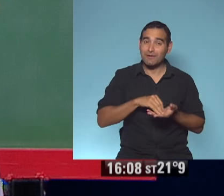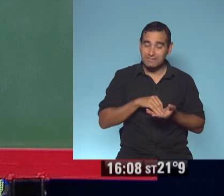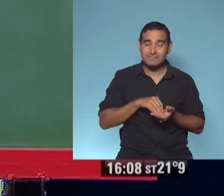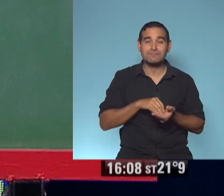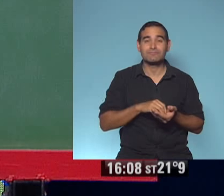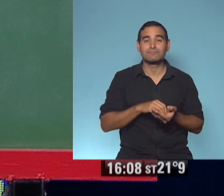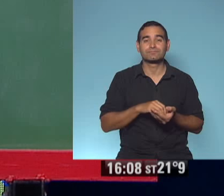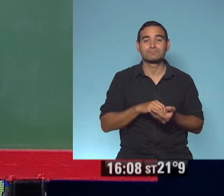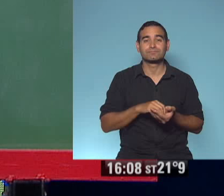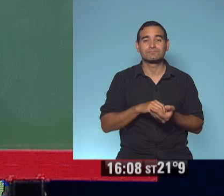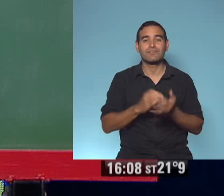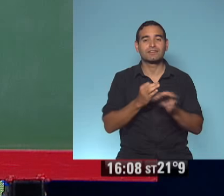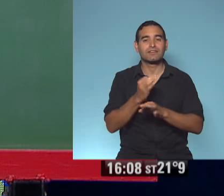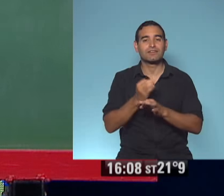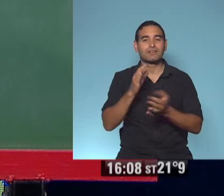a ver